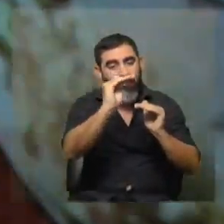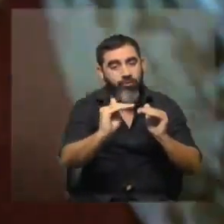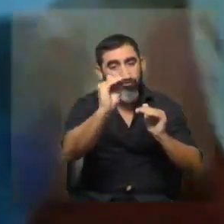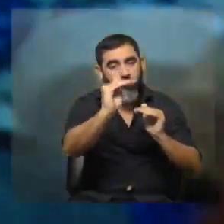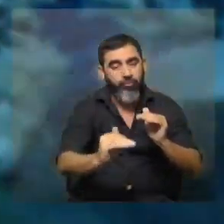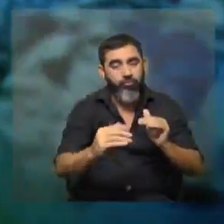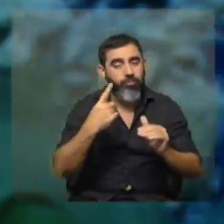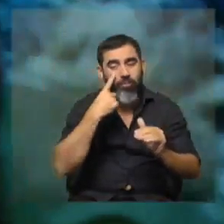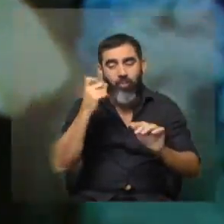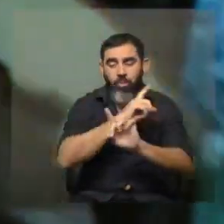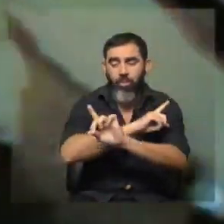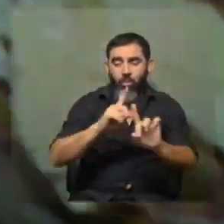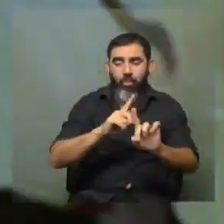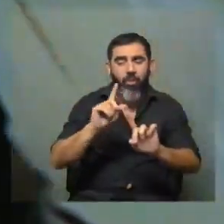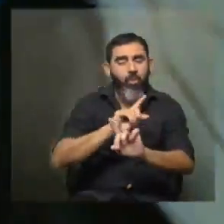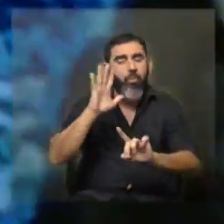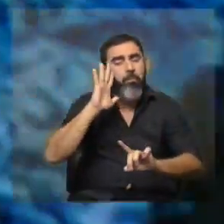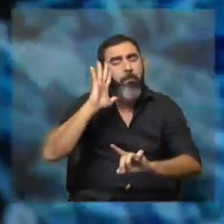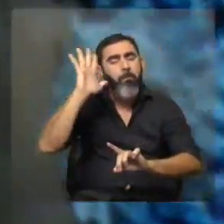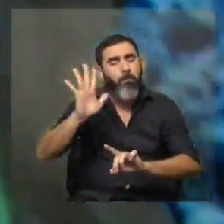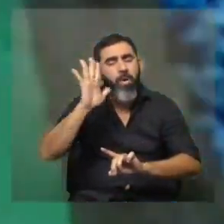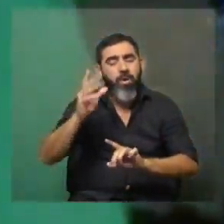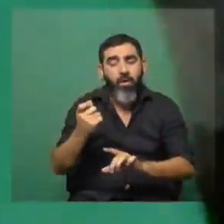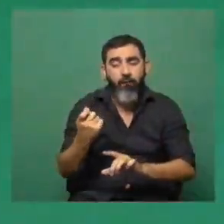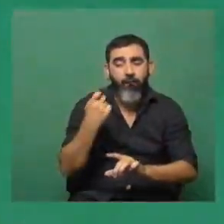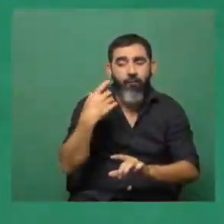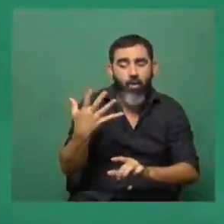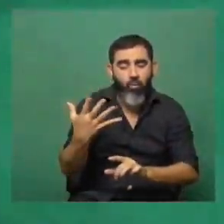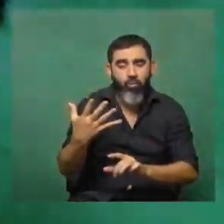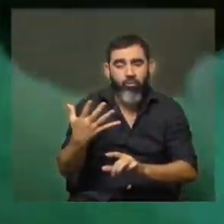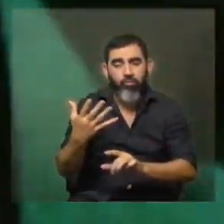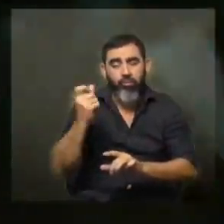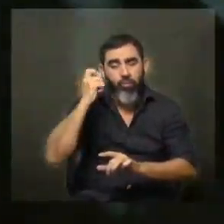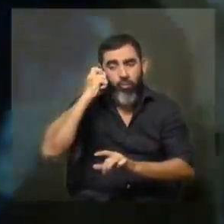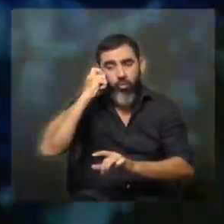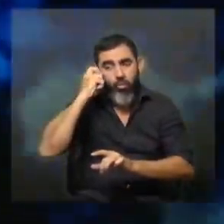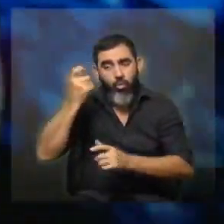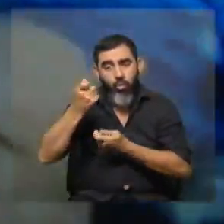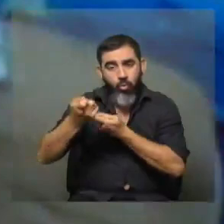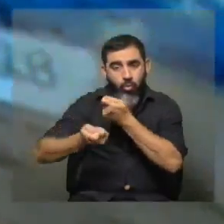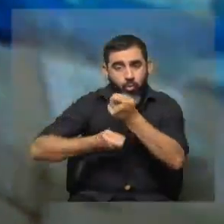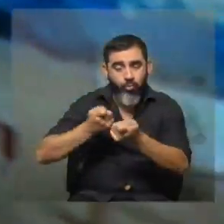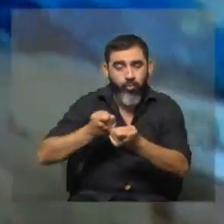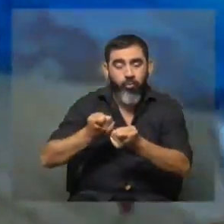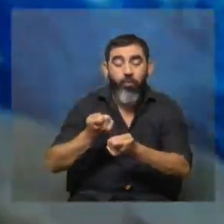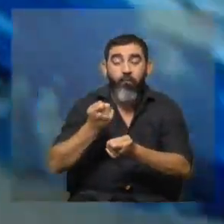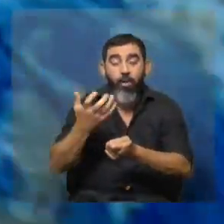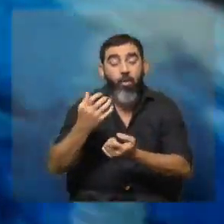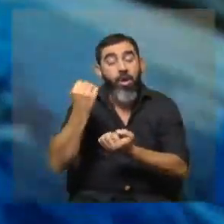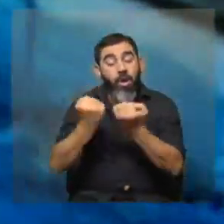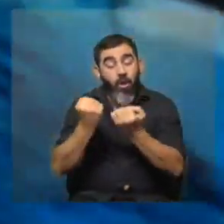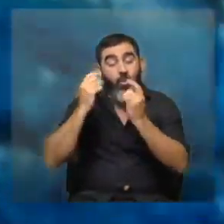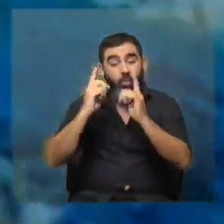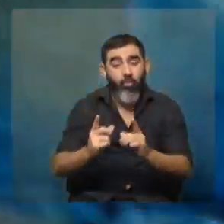nos damos cuenta, no tenemos idea del valor que aporta el conocimiento, hasta podemos hablar de valor económico, que